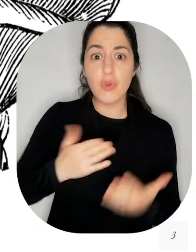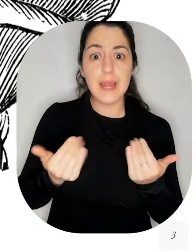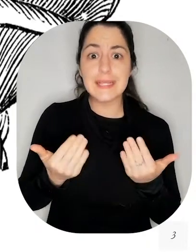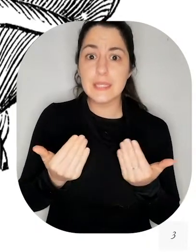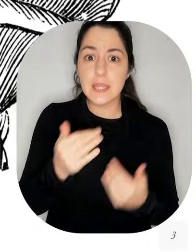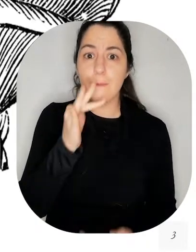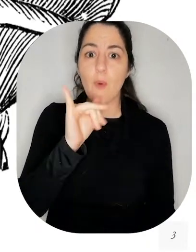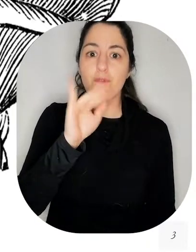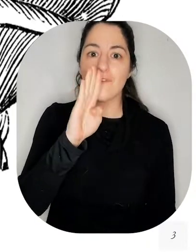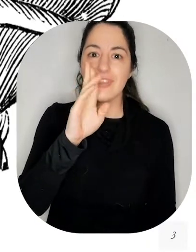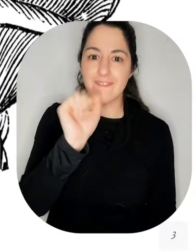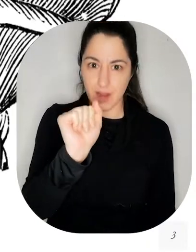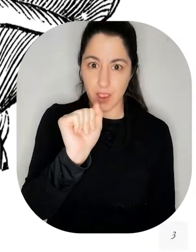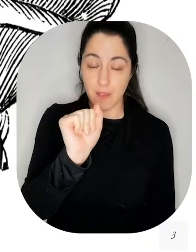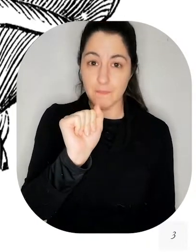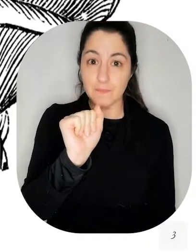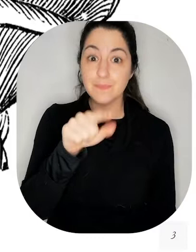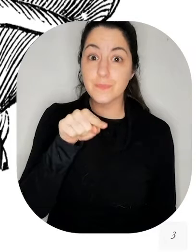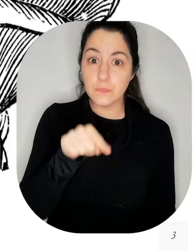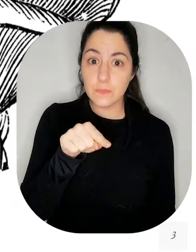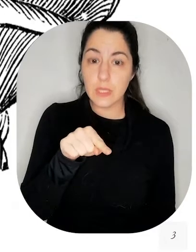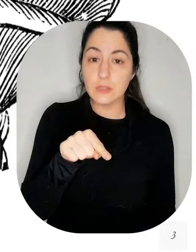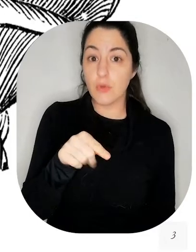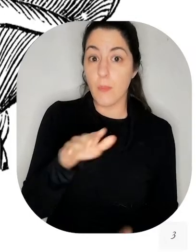necesitamos consumir fibras que no podamos